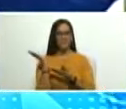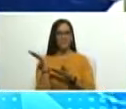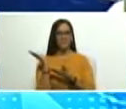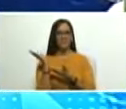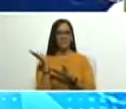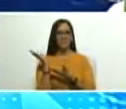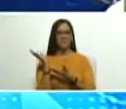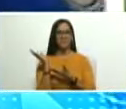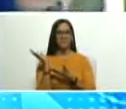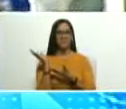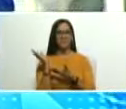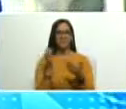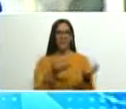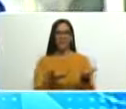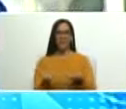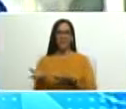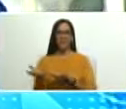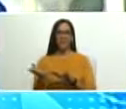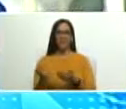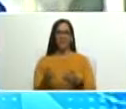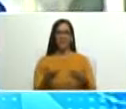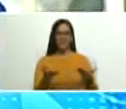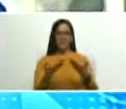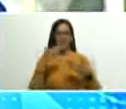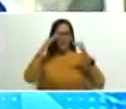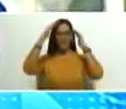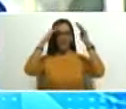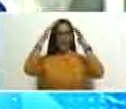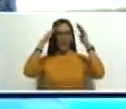Teresa, bienvenida, danos tu saludo.